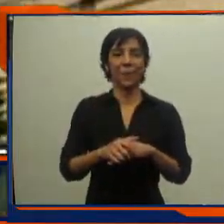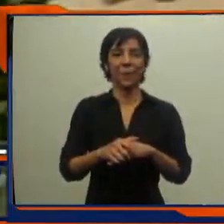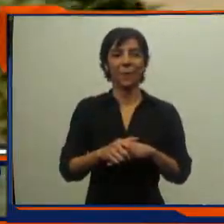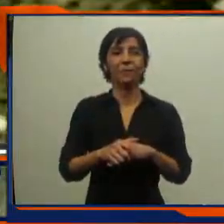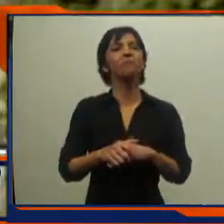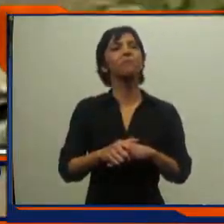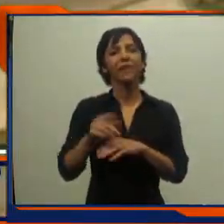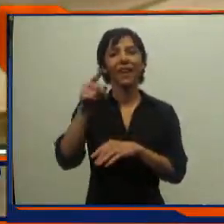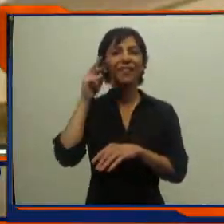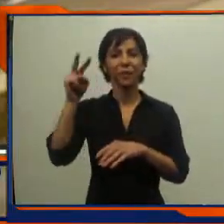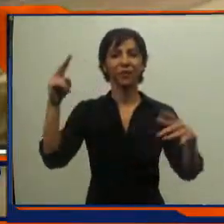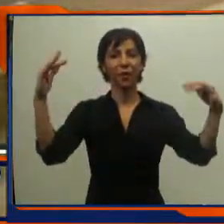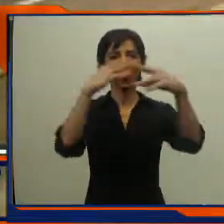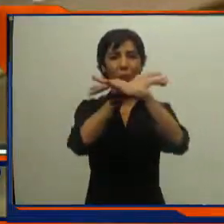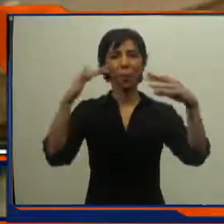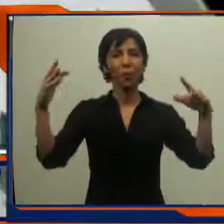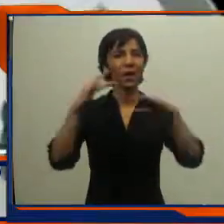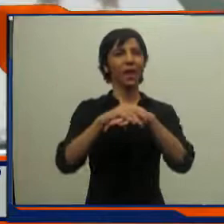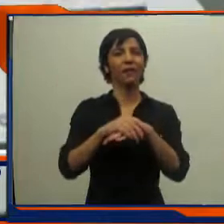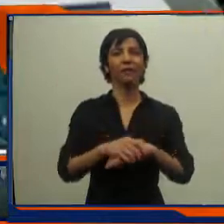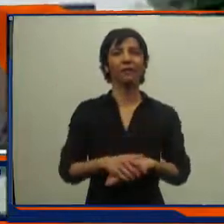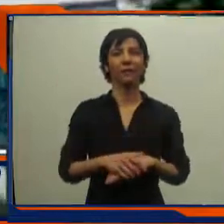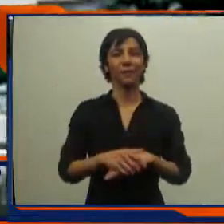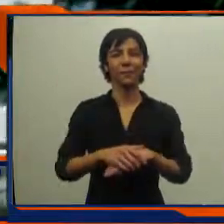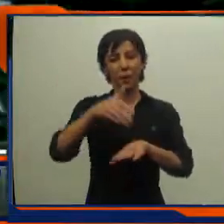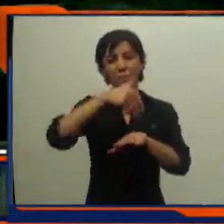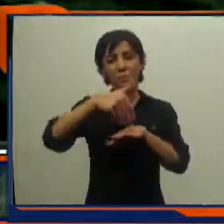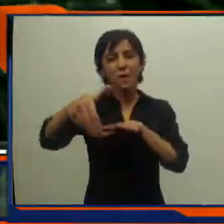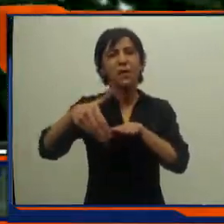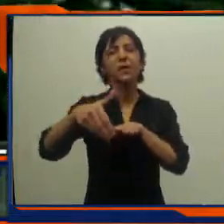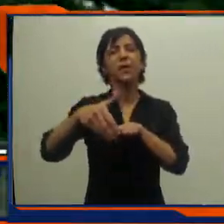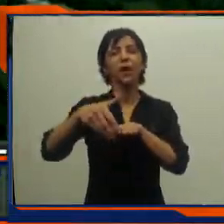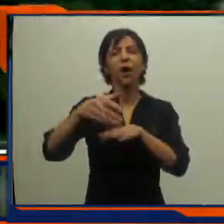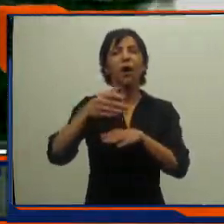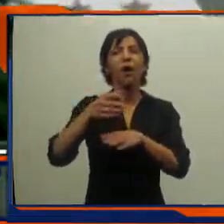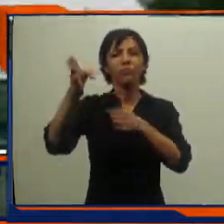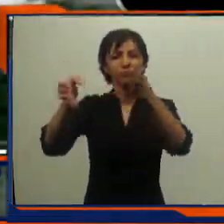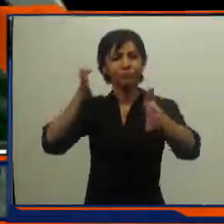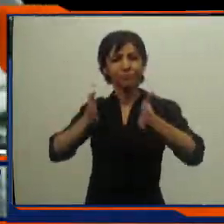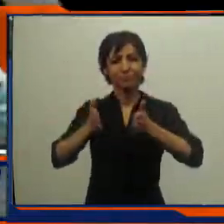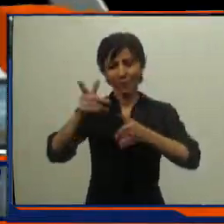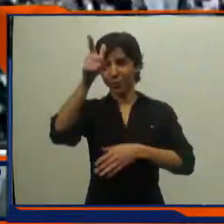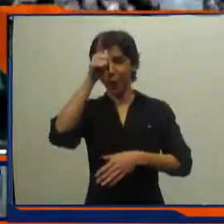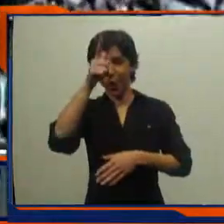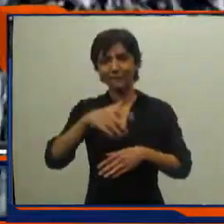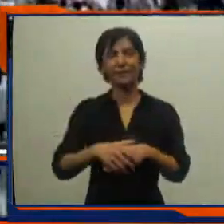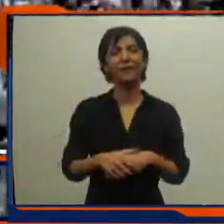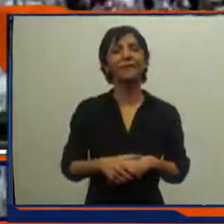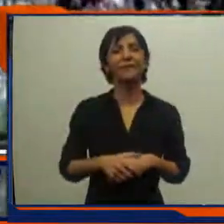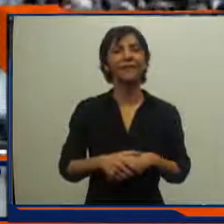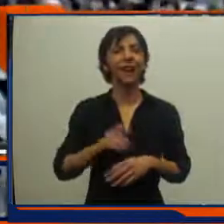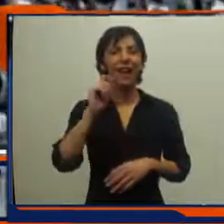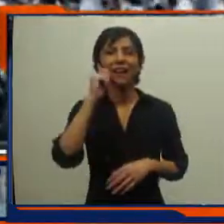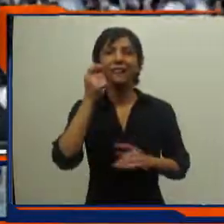de toda la autopista Richeri, escoltado con la seguridad, con los policías. Y un lindo gesto también de los jugadores de